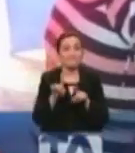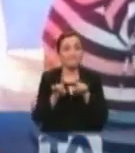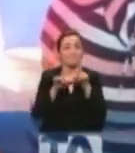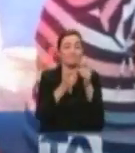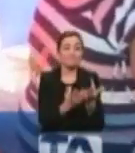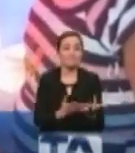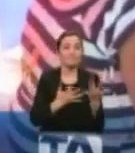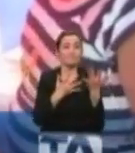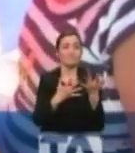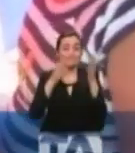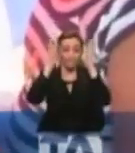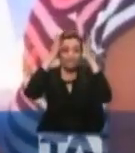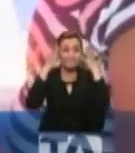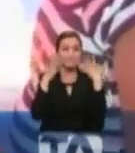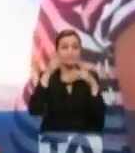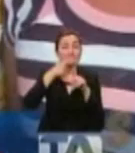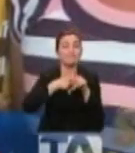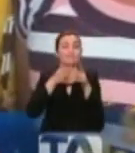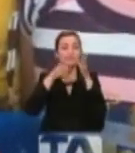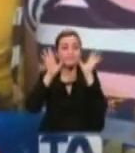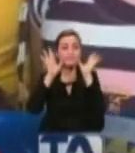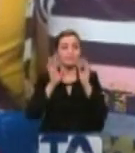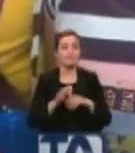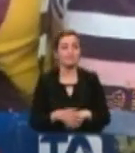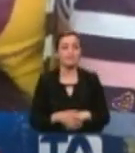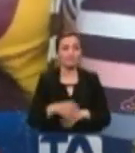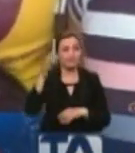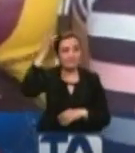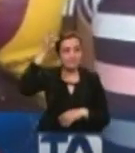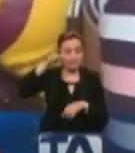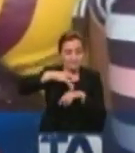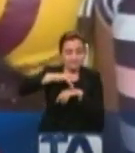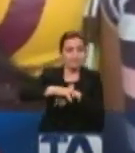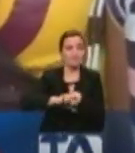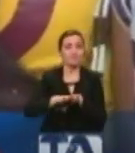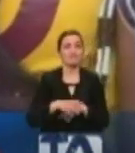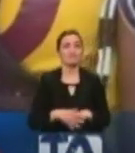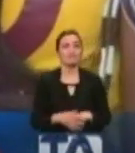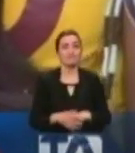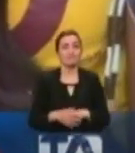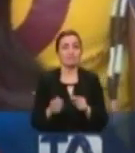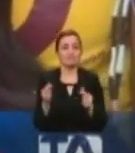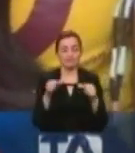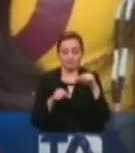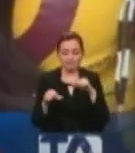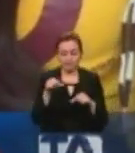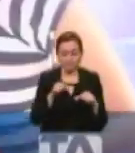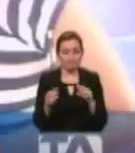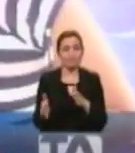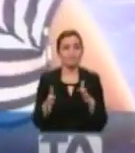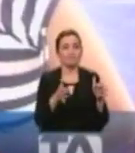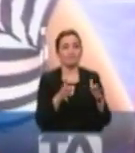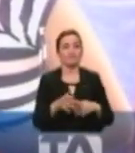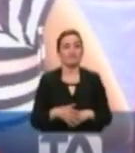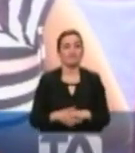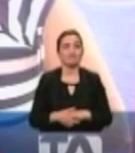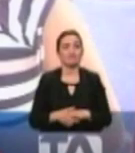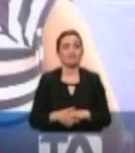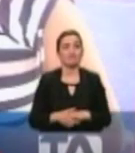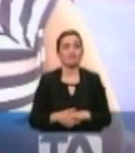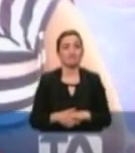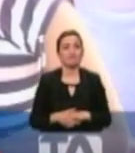estaba esperando su peluca desde diciembre. Yo perdí mi pelo en las quimioterapias. Yo